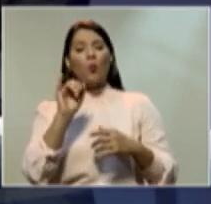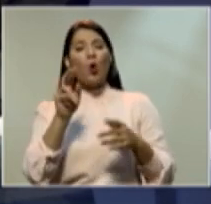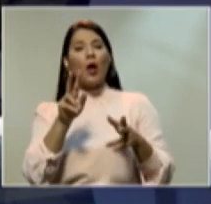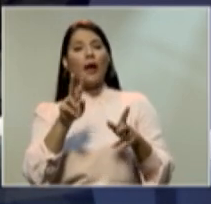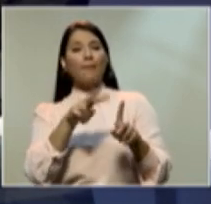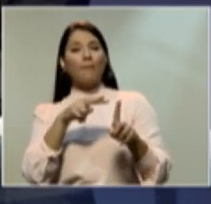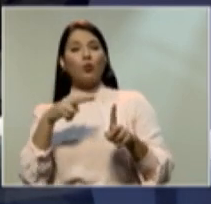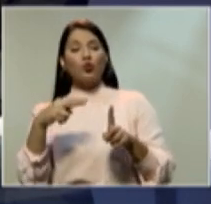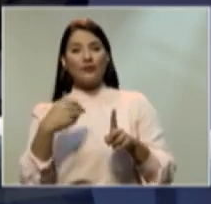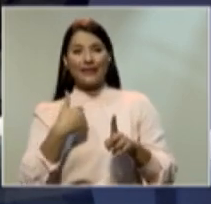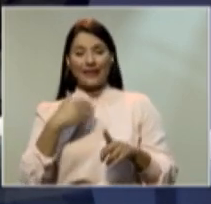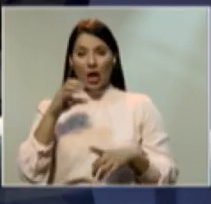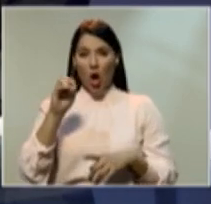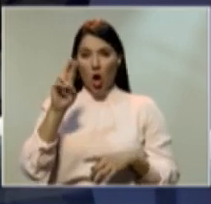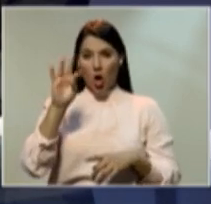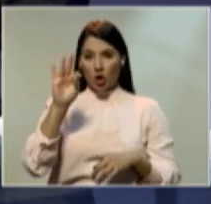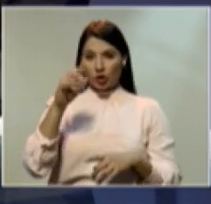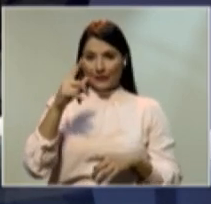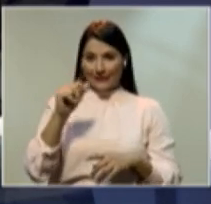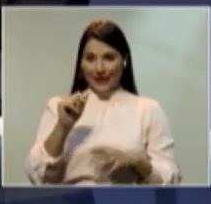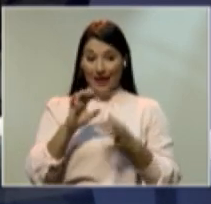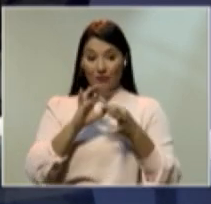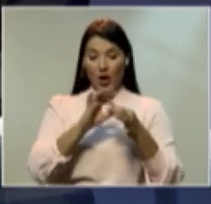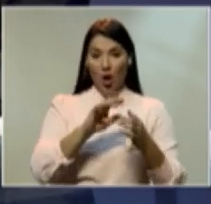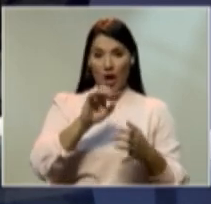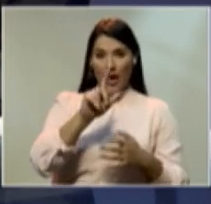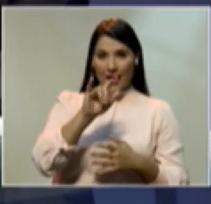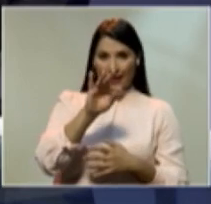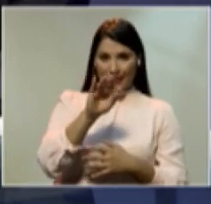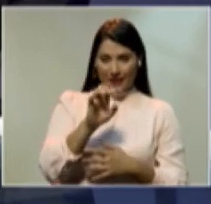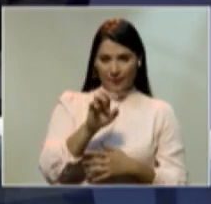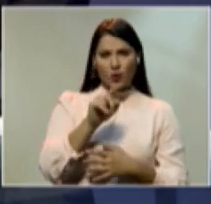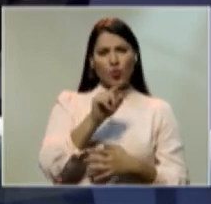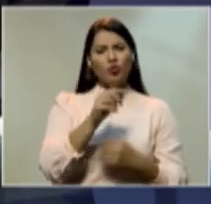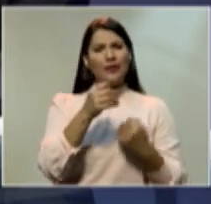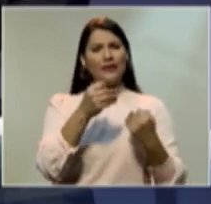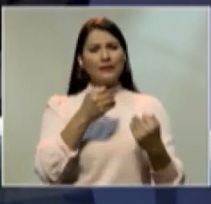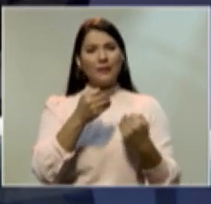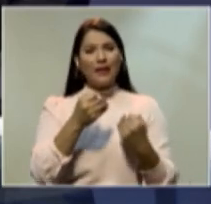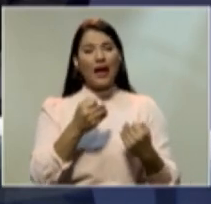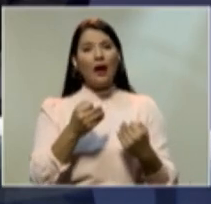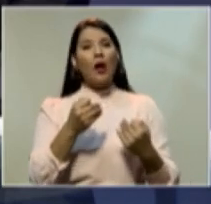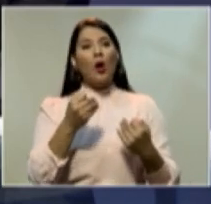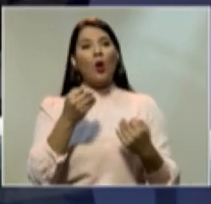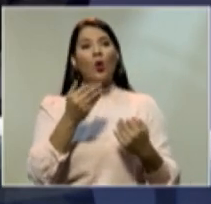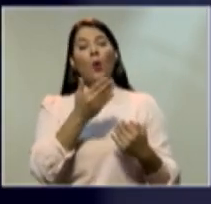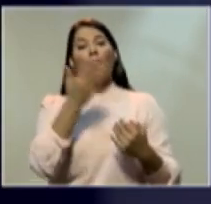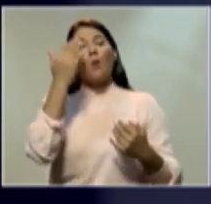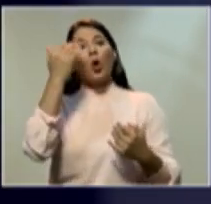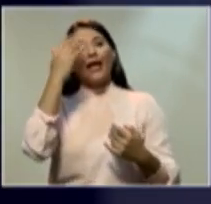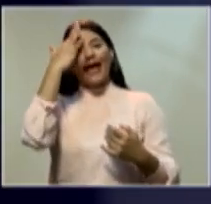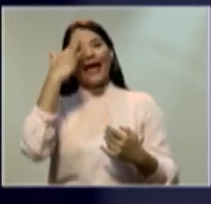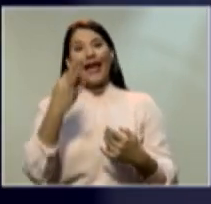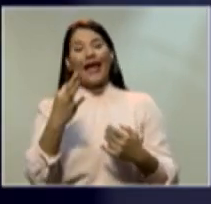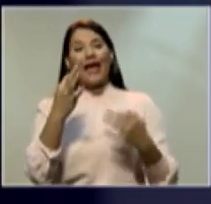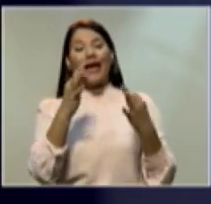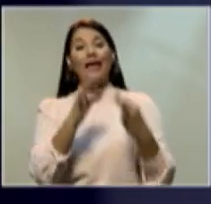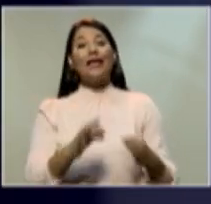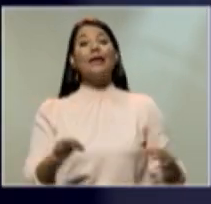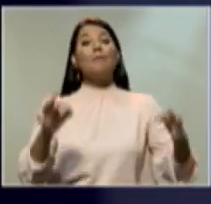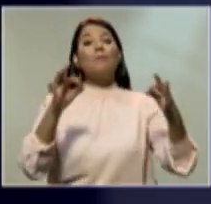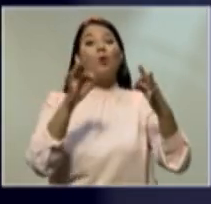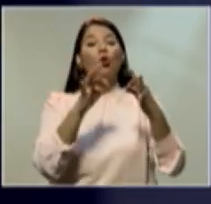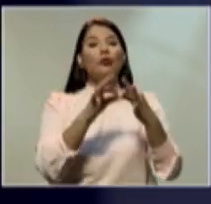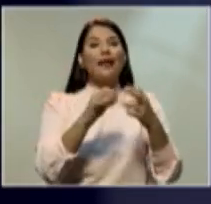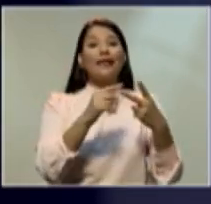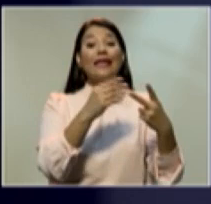a las élites. Me estabas explicando un poco tu noción de la importancia y de qué ocurre